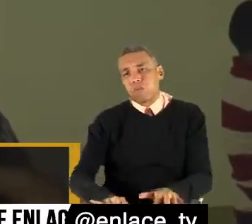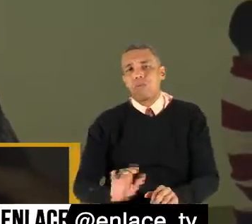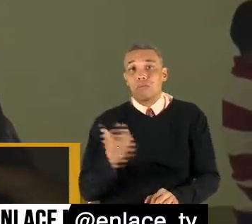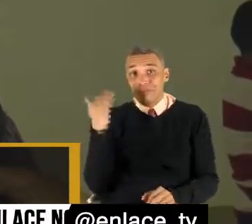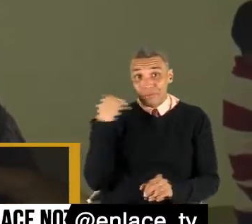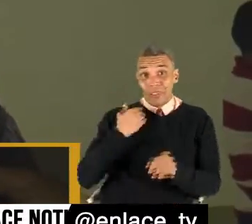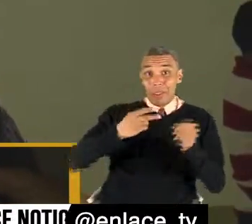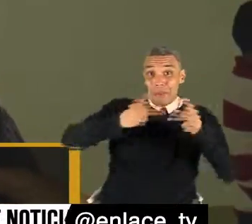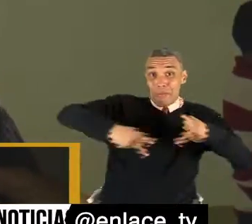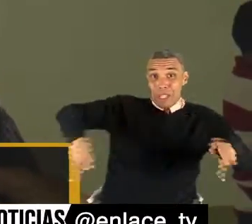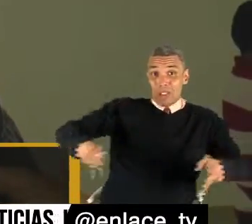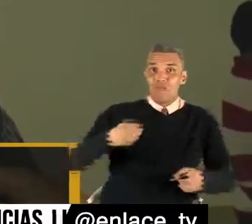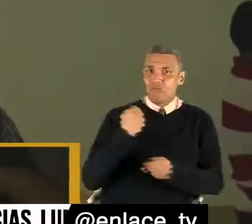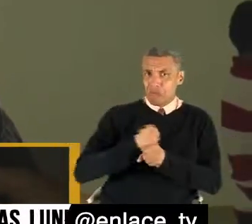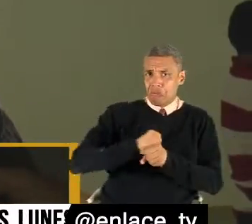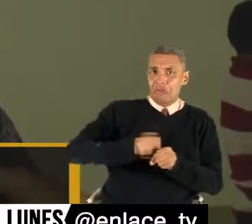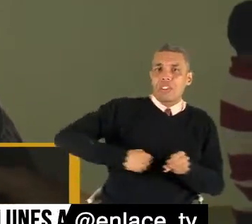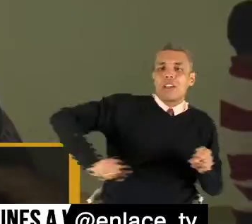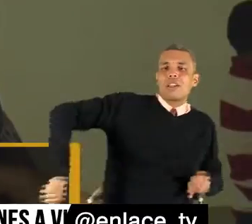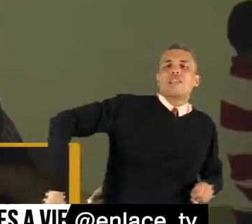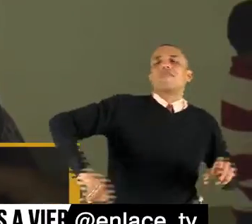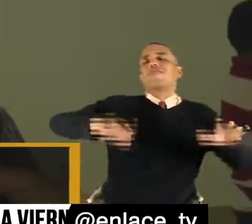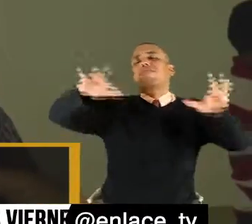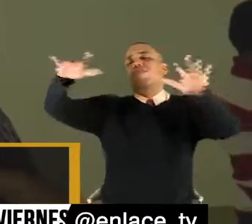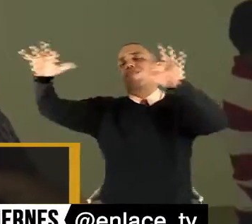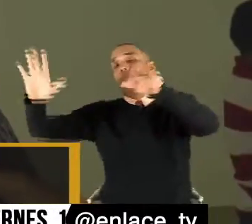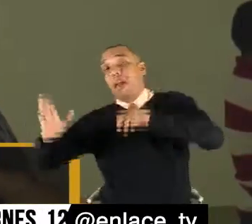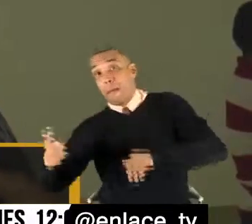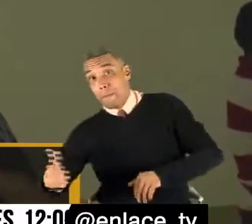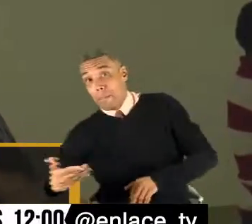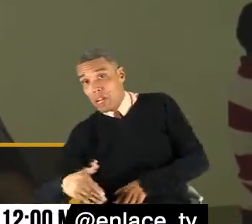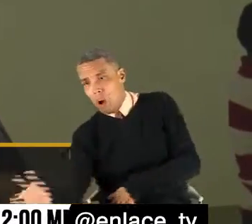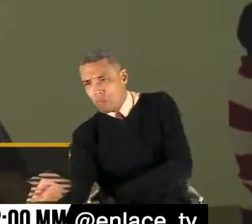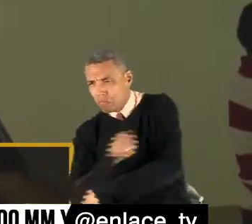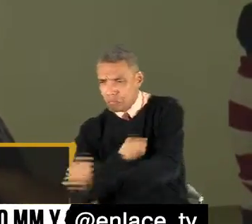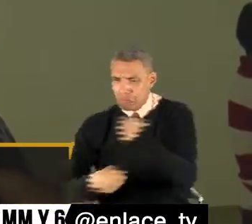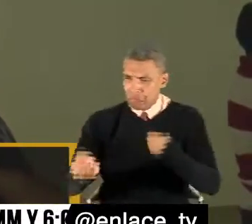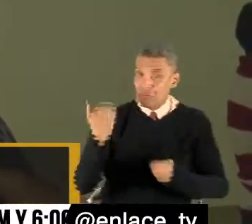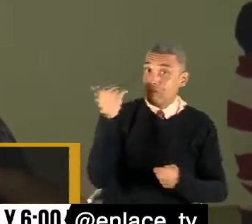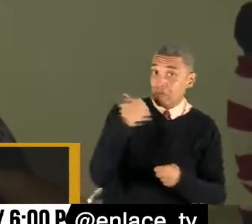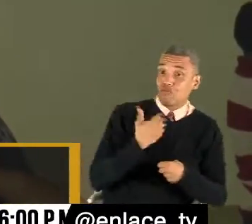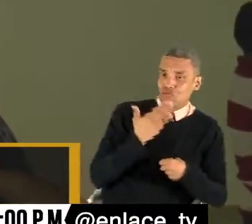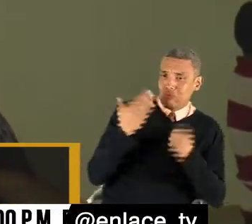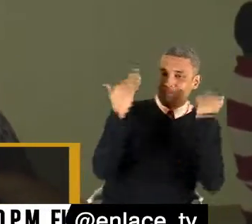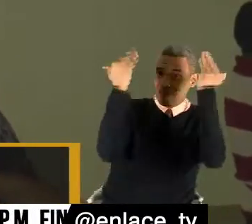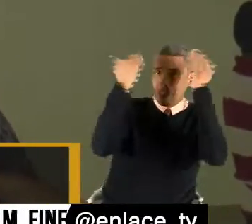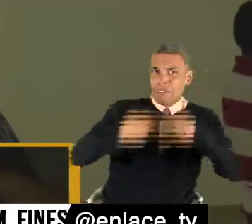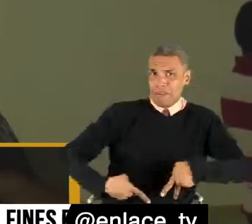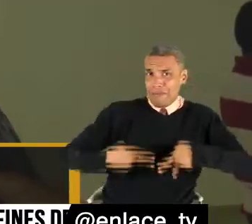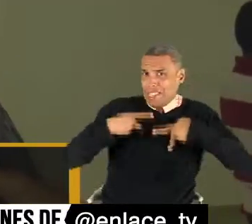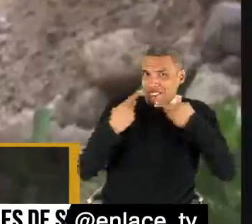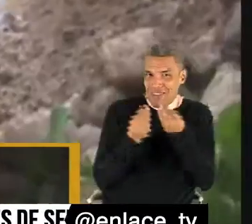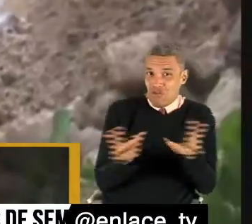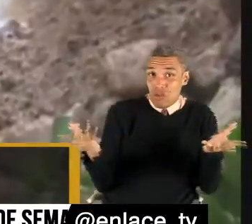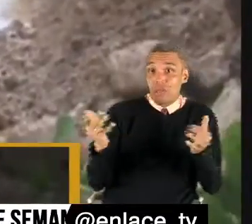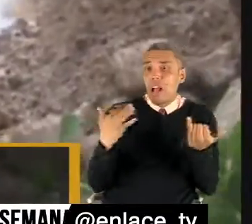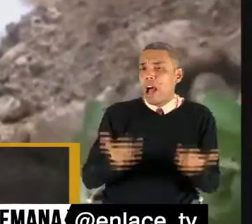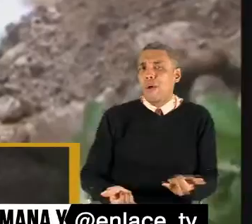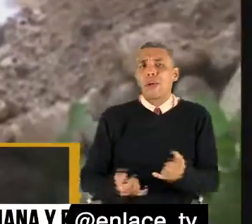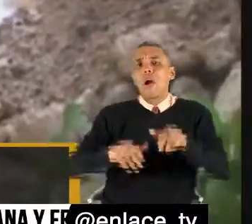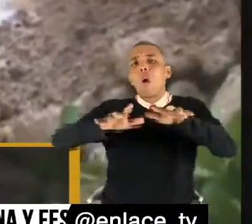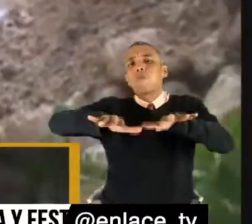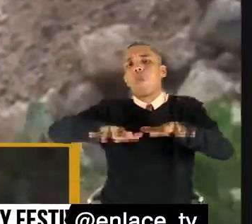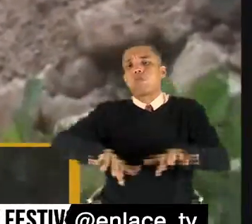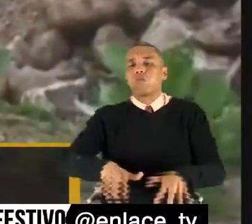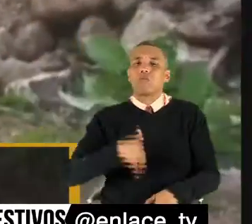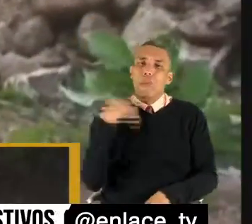vivía de este río y desafortunadamente lo han matado, lo han asesinado esa forma de trabajo. El mandatario destacó